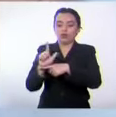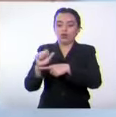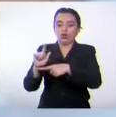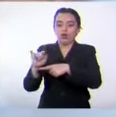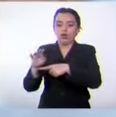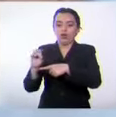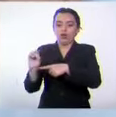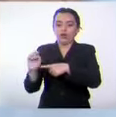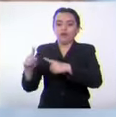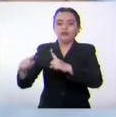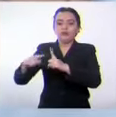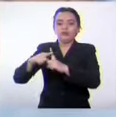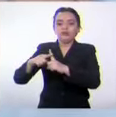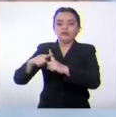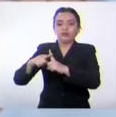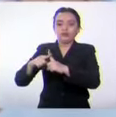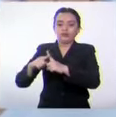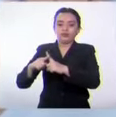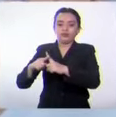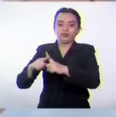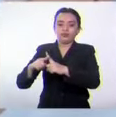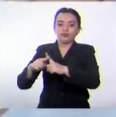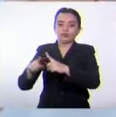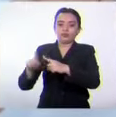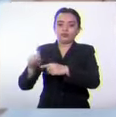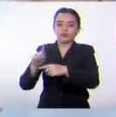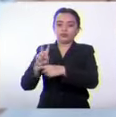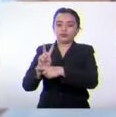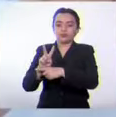más el volumen de solvente.